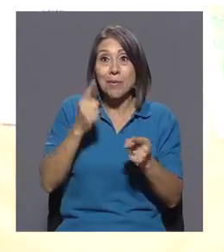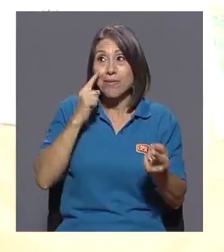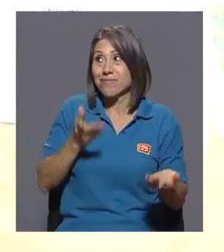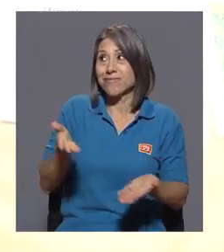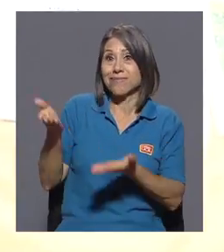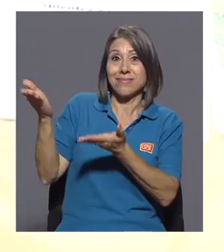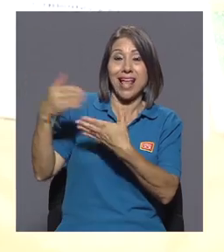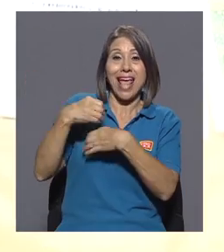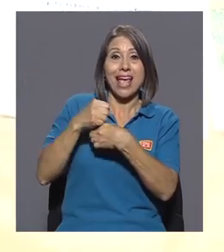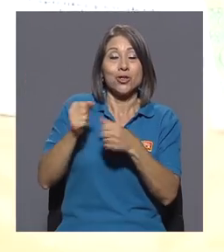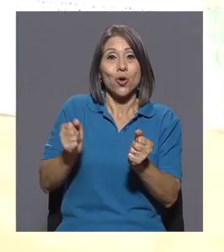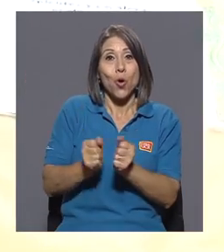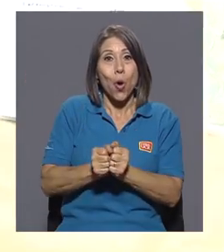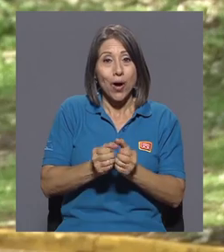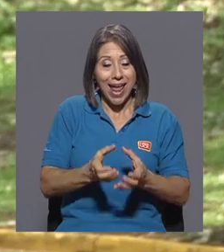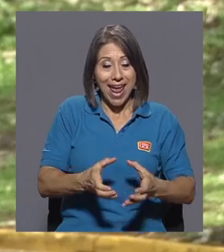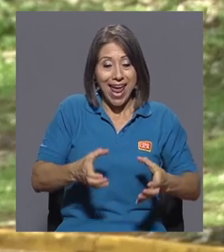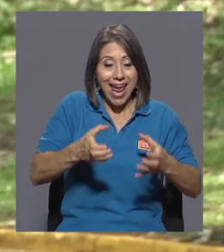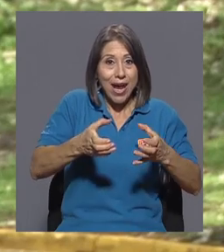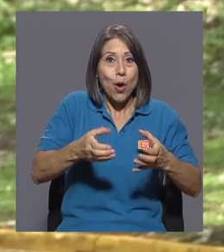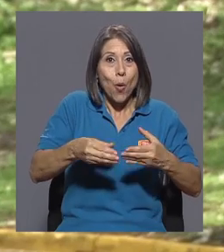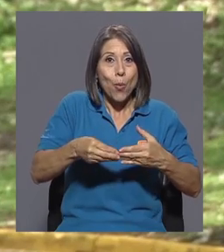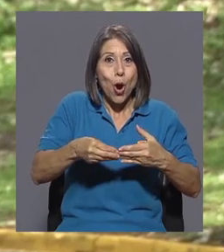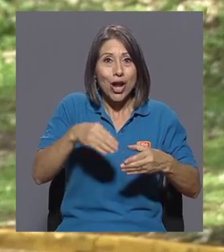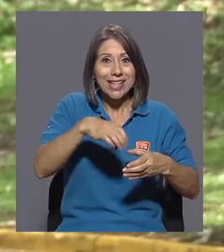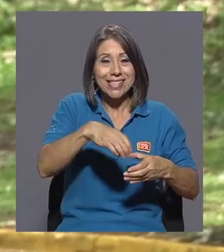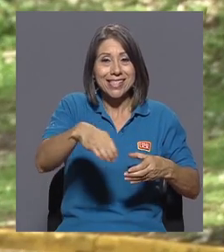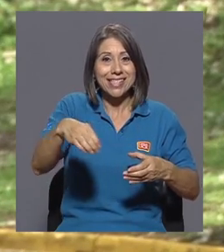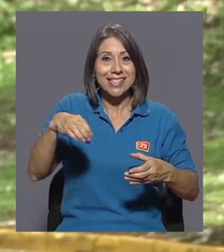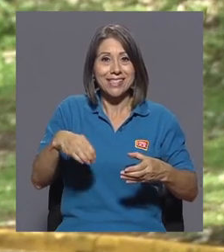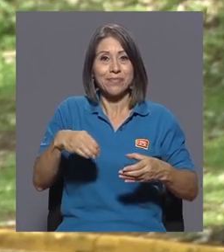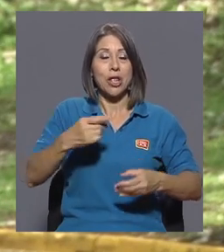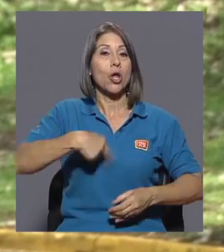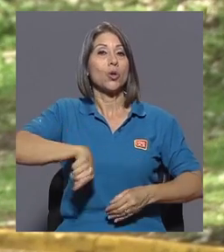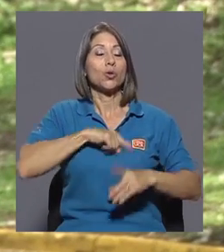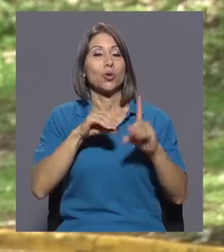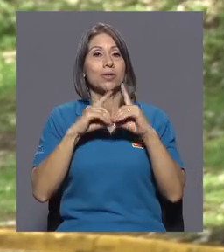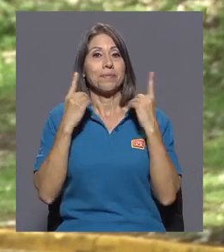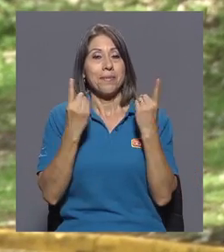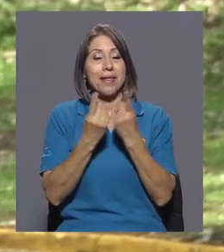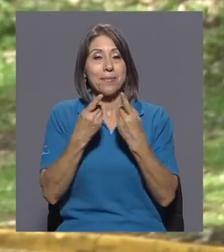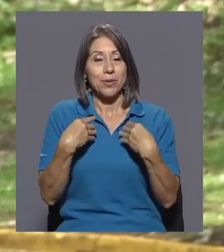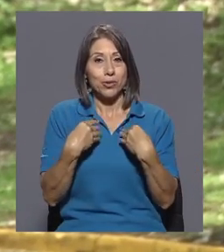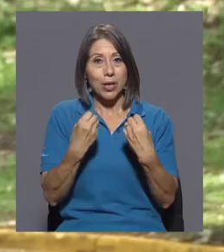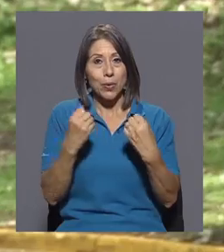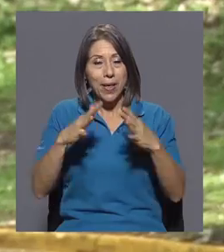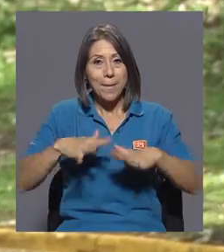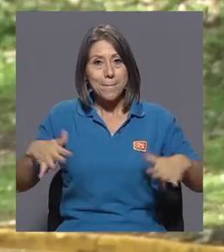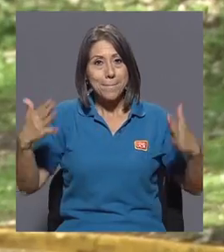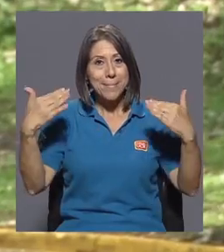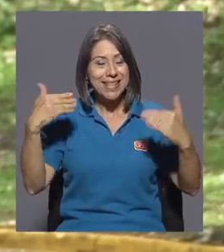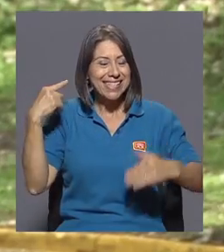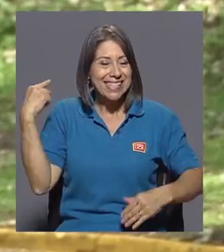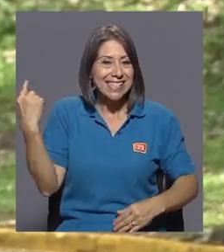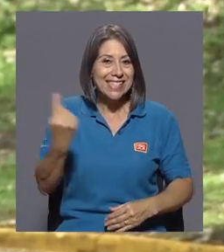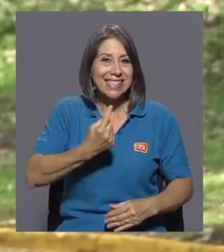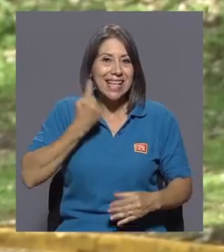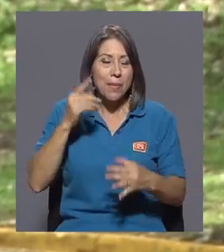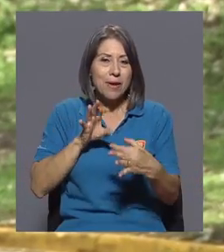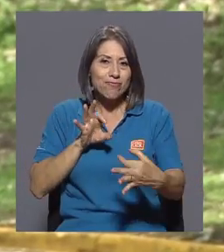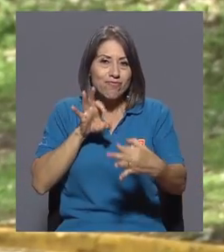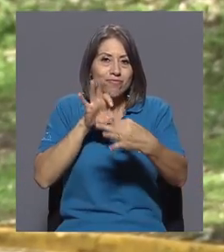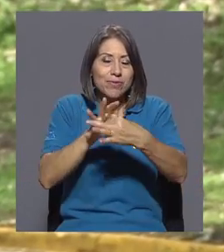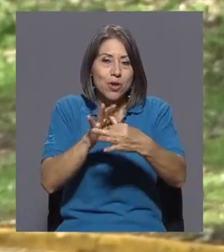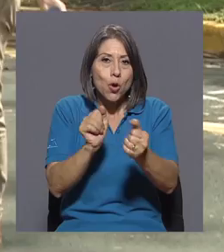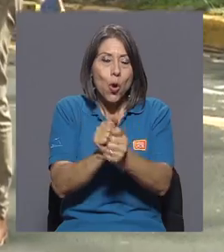de ecobloques. Nosotros como Departamento en Salud Ambiental siempre hemos tenido una muy cercana relación con la